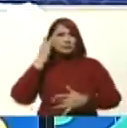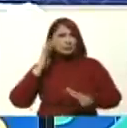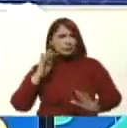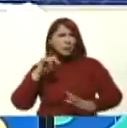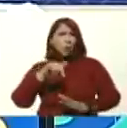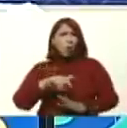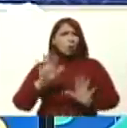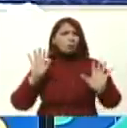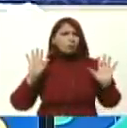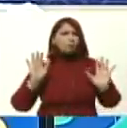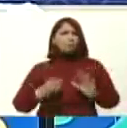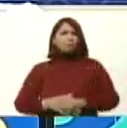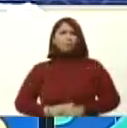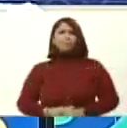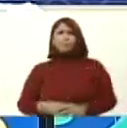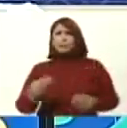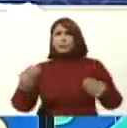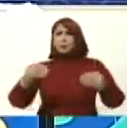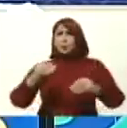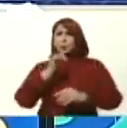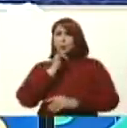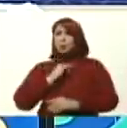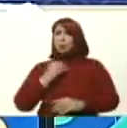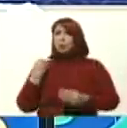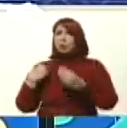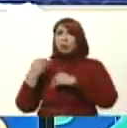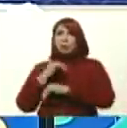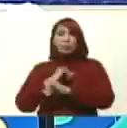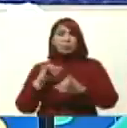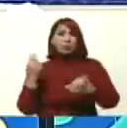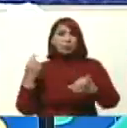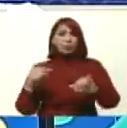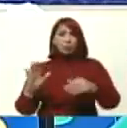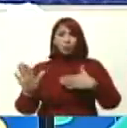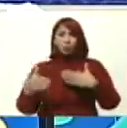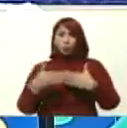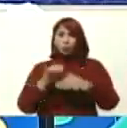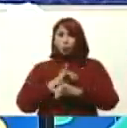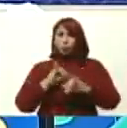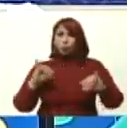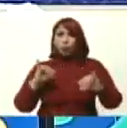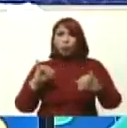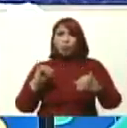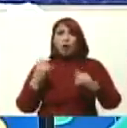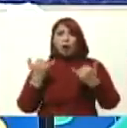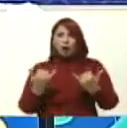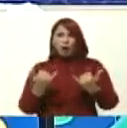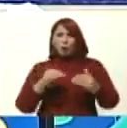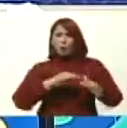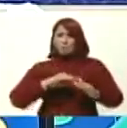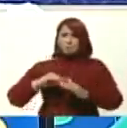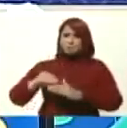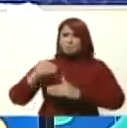creo. De acuerdo a lo que me informan, ya terminó, fue cerrado, ahora viene el proceso